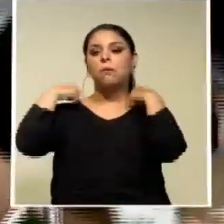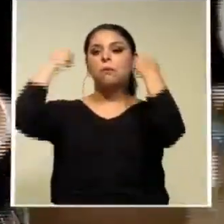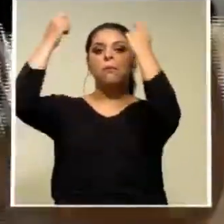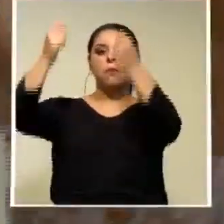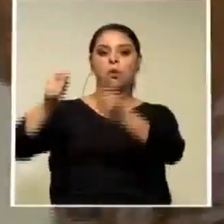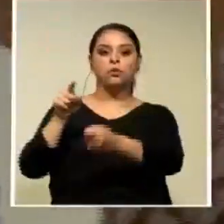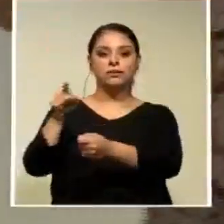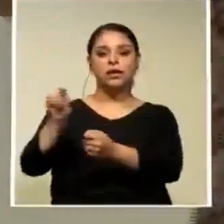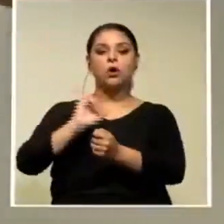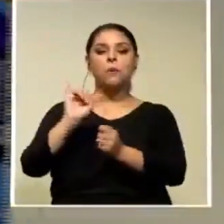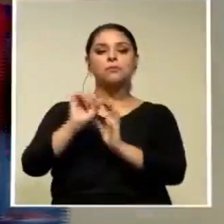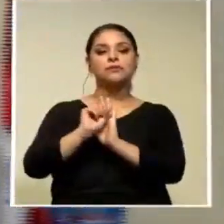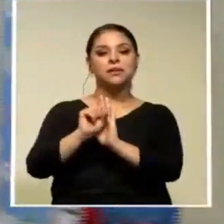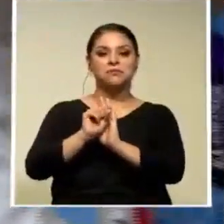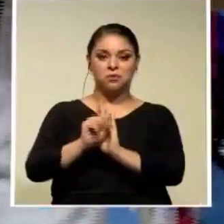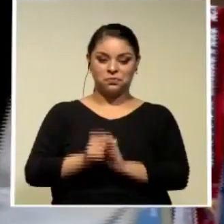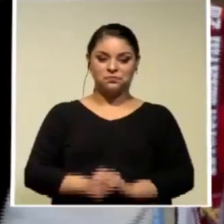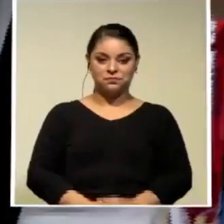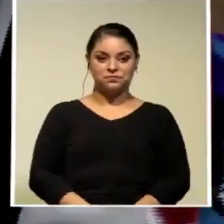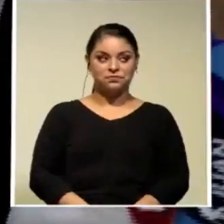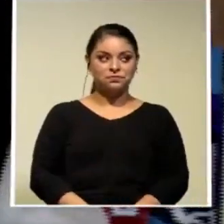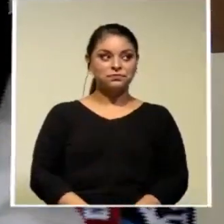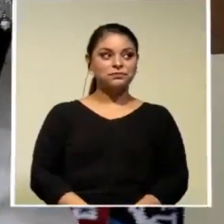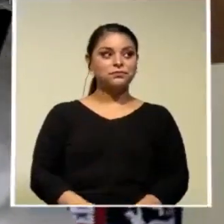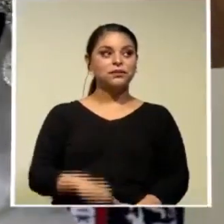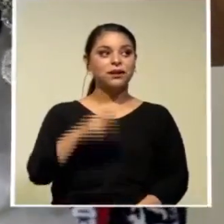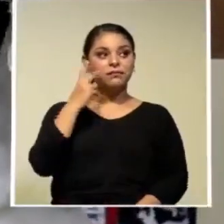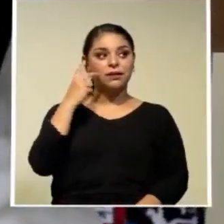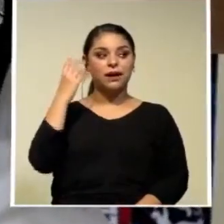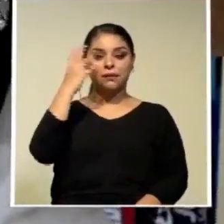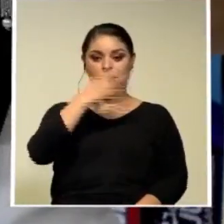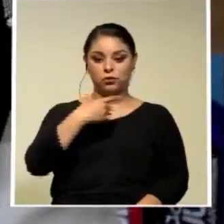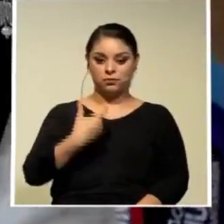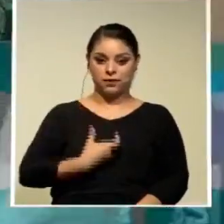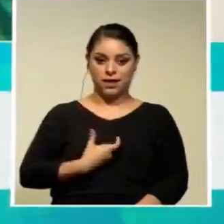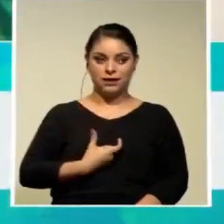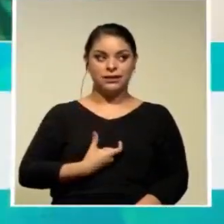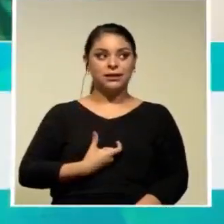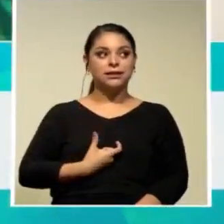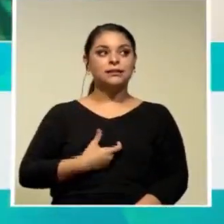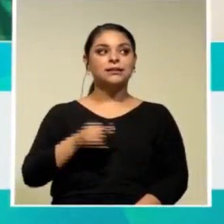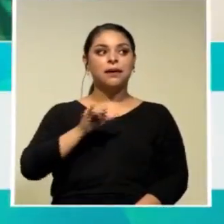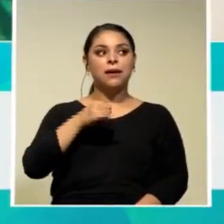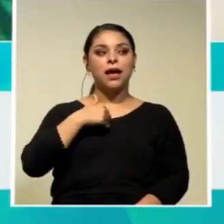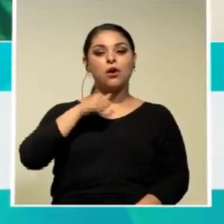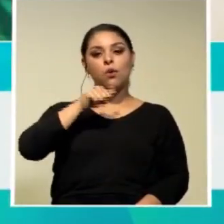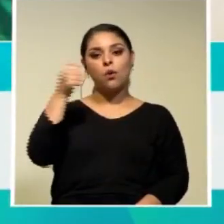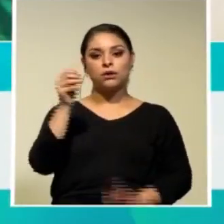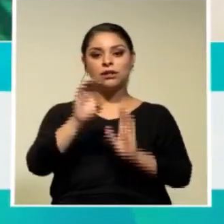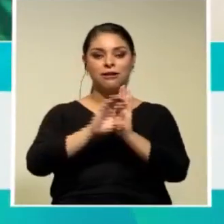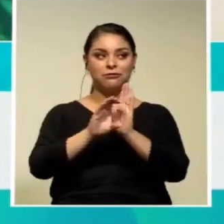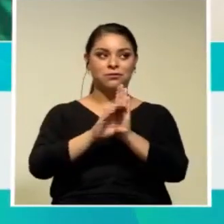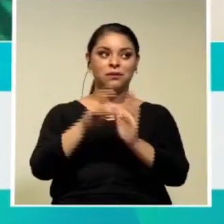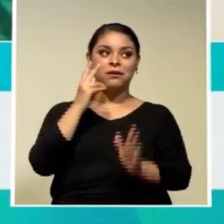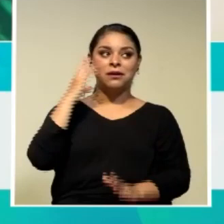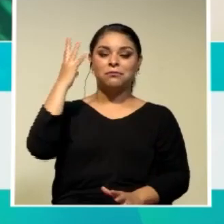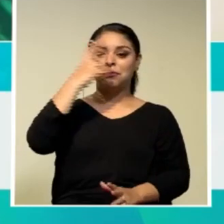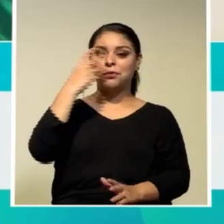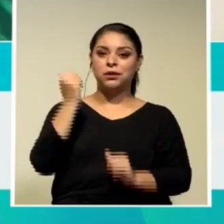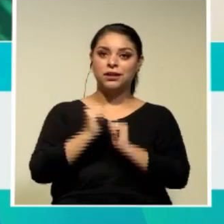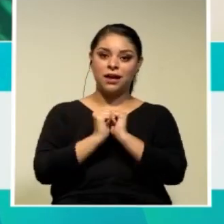Muchas gracias. Mientras tanto, vea qué bonito. Hay por ahí otra foto. Aquí estamos. Creo. ¡Ay, ve otro!